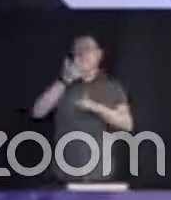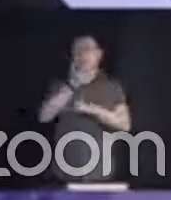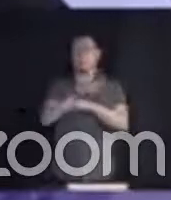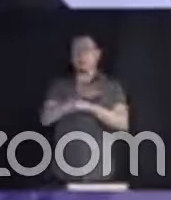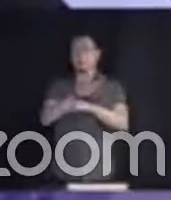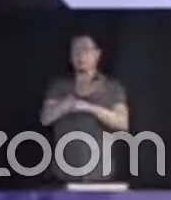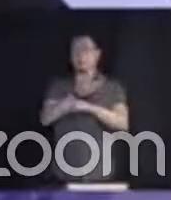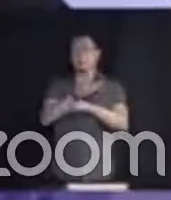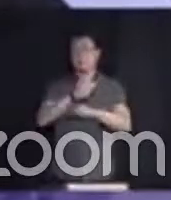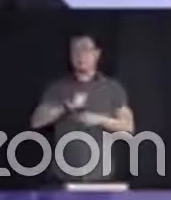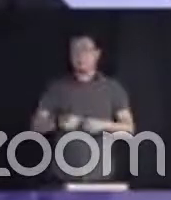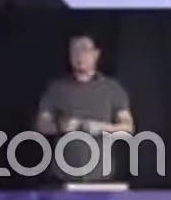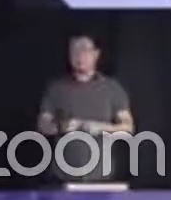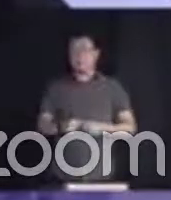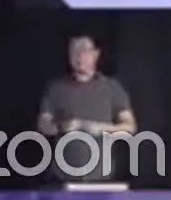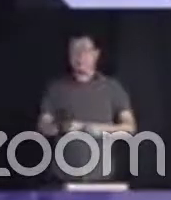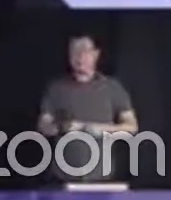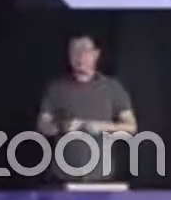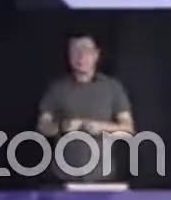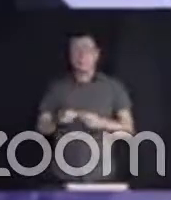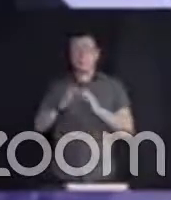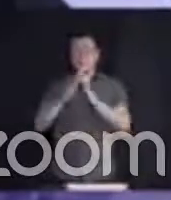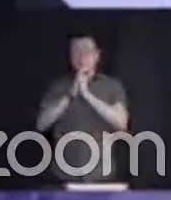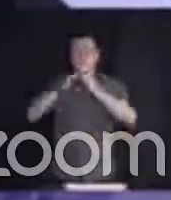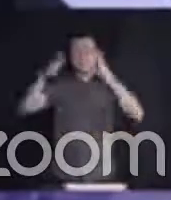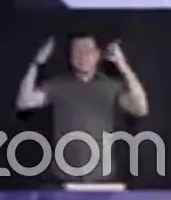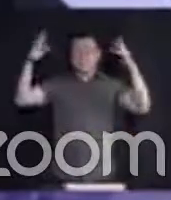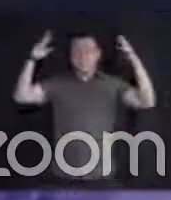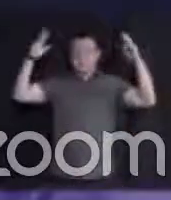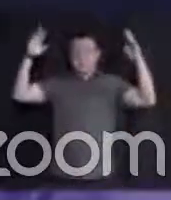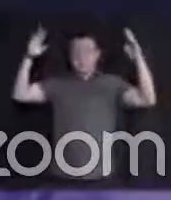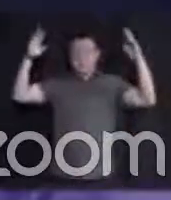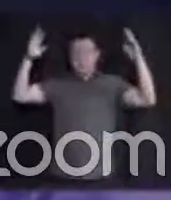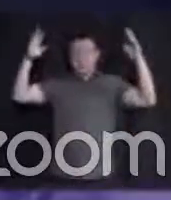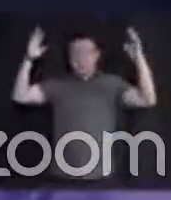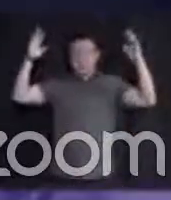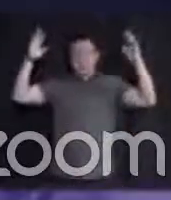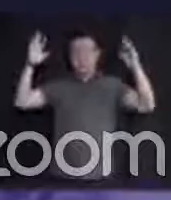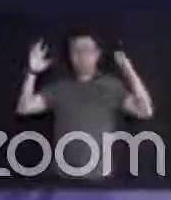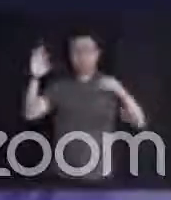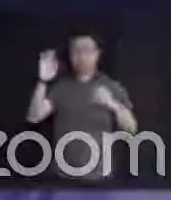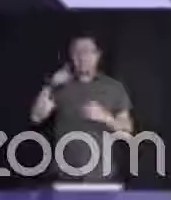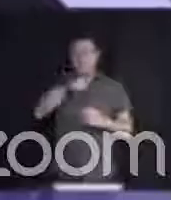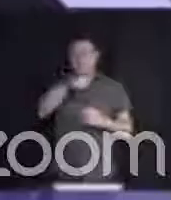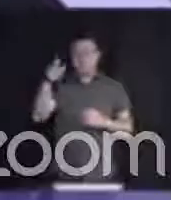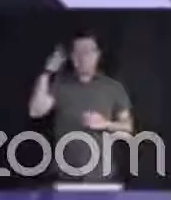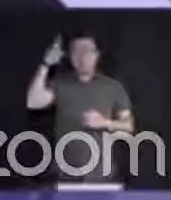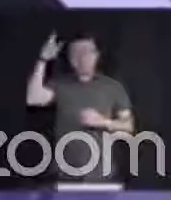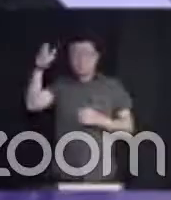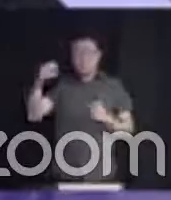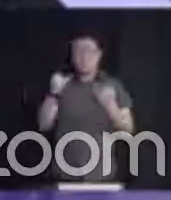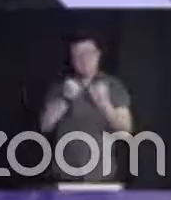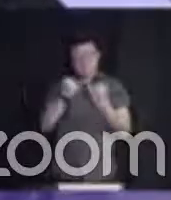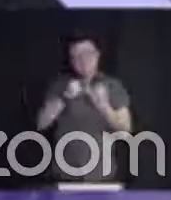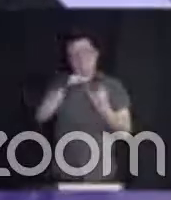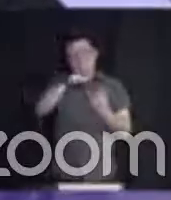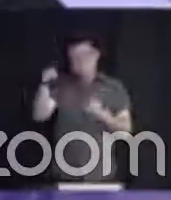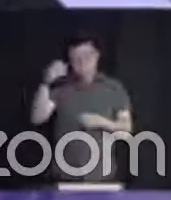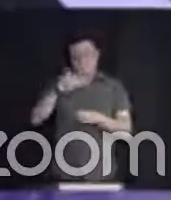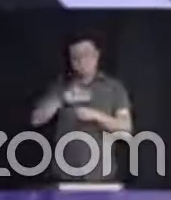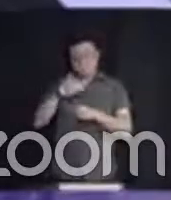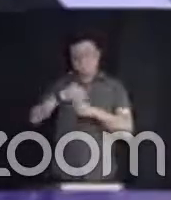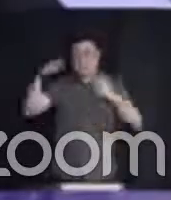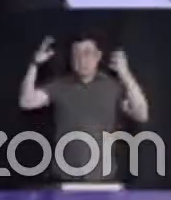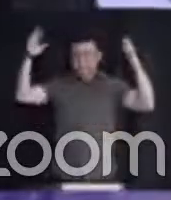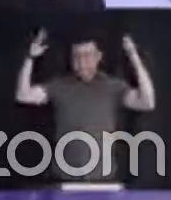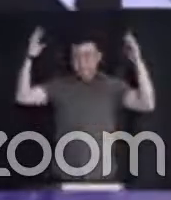Unidos. Y les voy a pedir igual que ayer, que aplaudan como a ustedes les gustaría que les